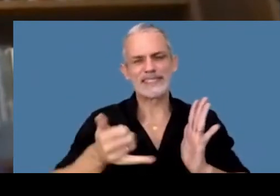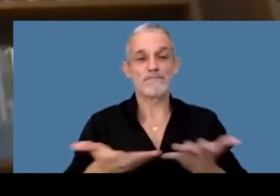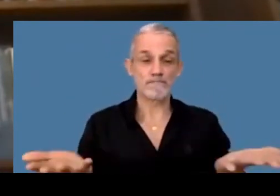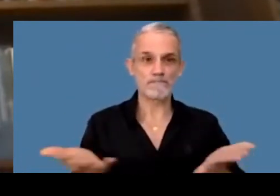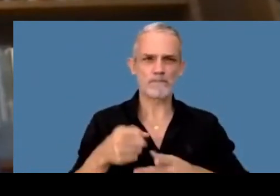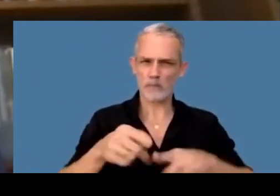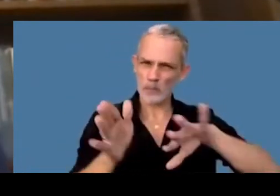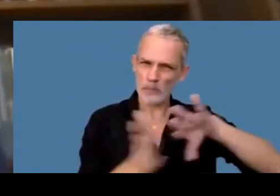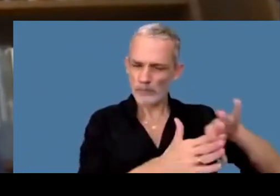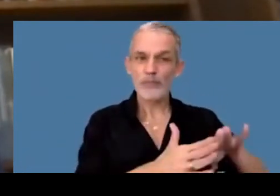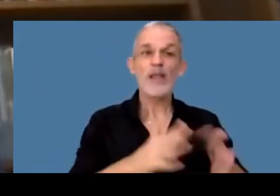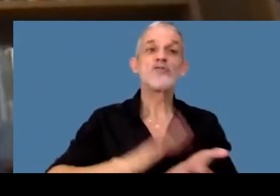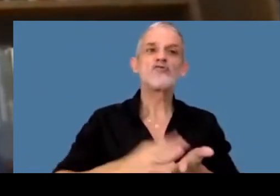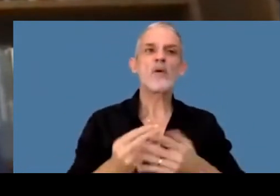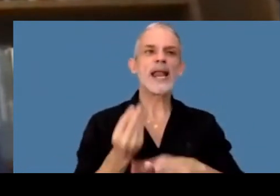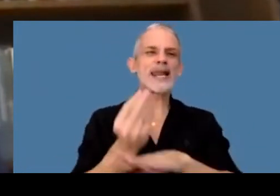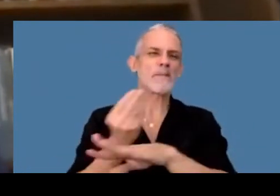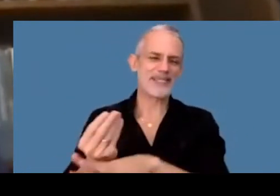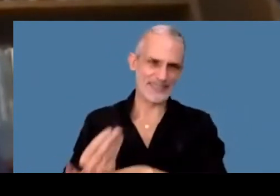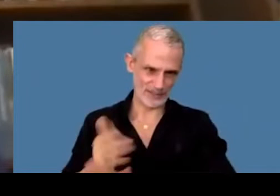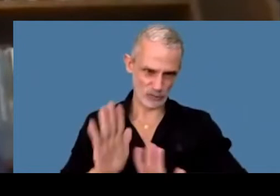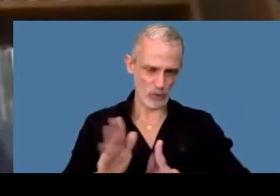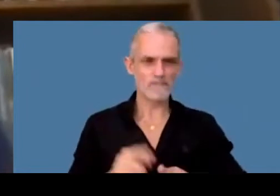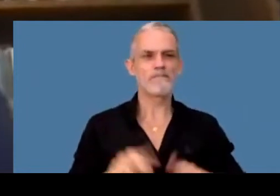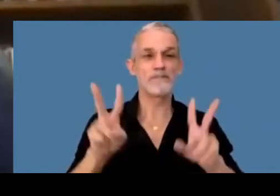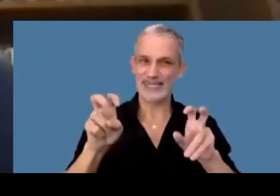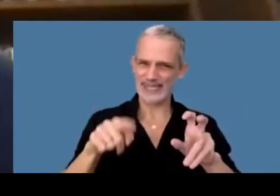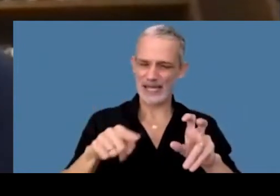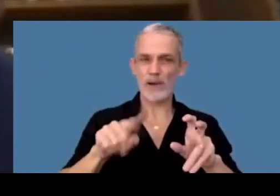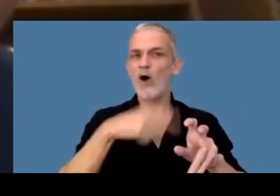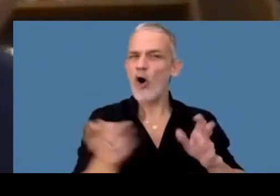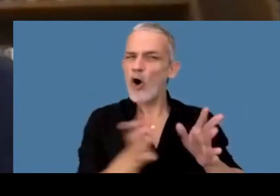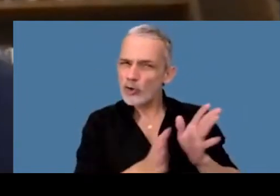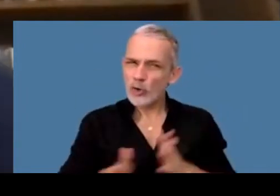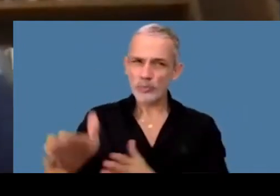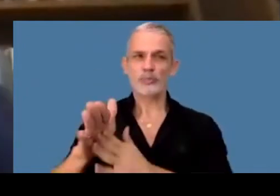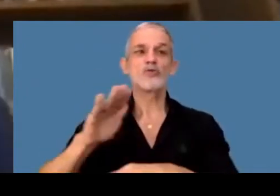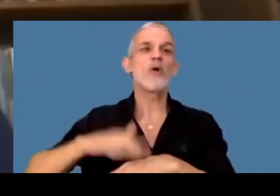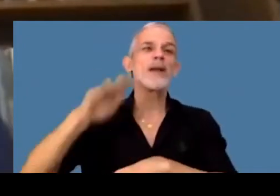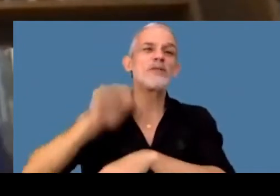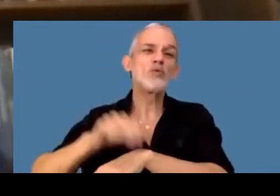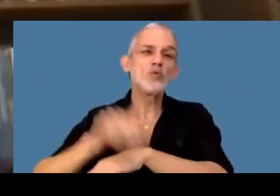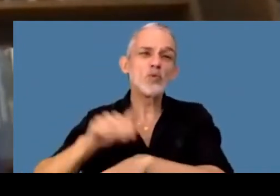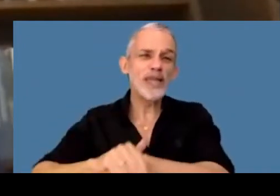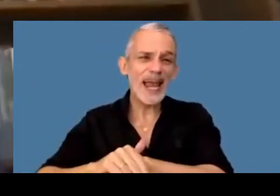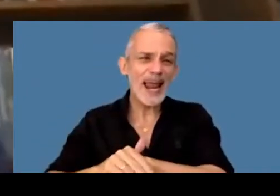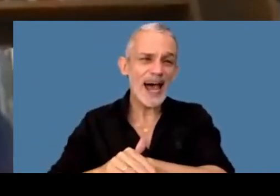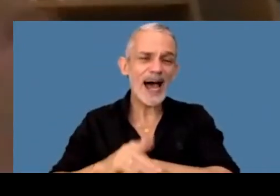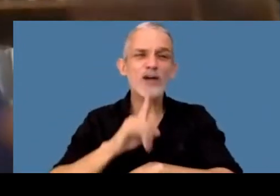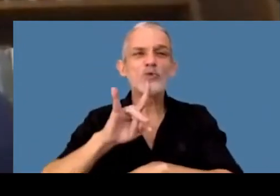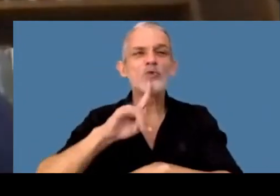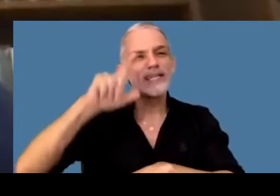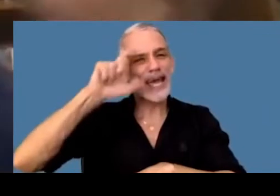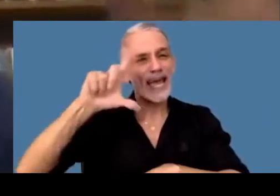lado en términos de representación. Por otro lado, en términos de tutela, hemos tenido el